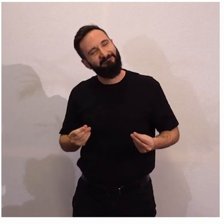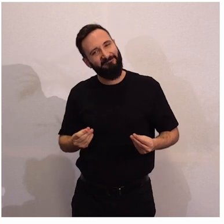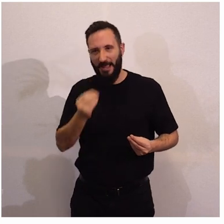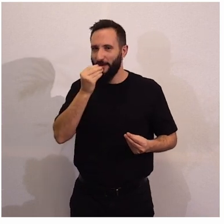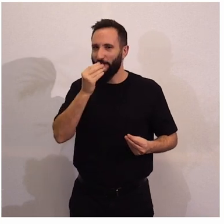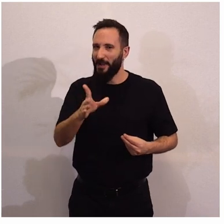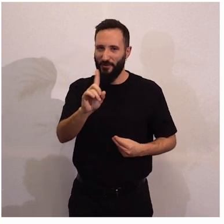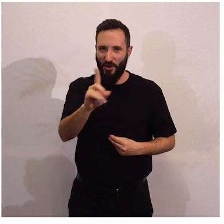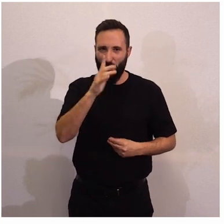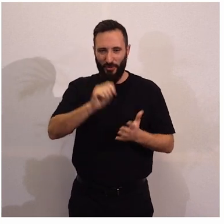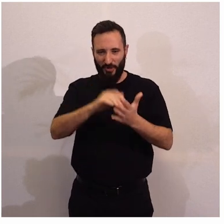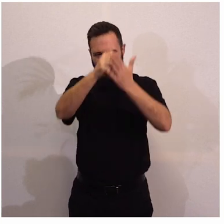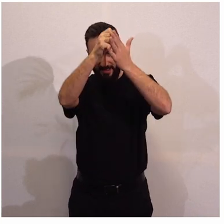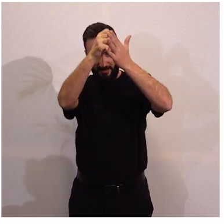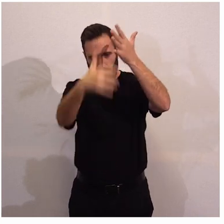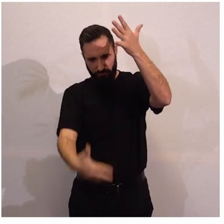Porque tiene una lista. Te digo